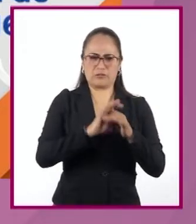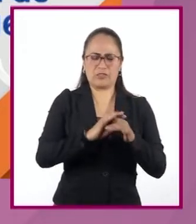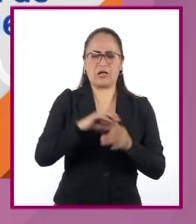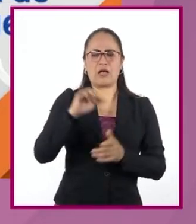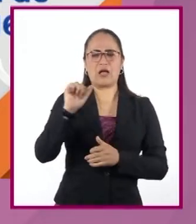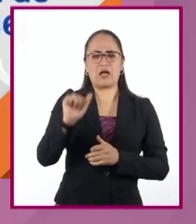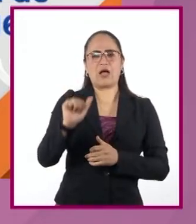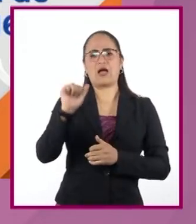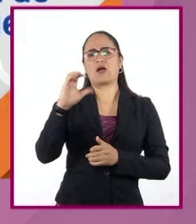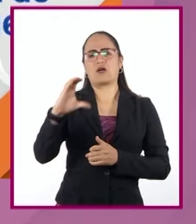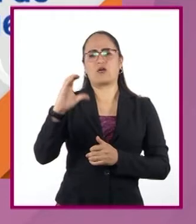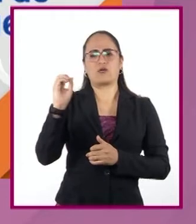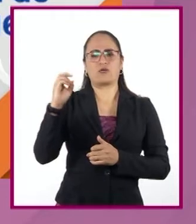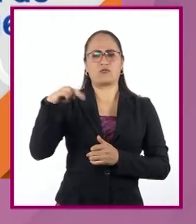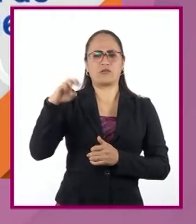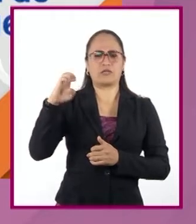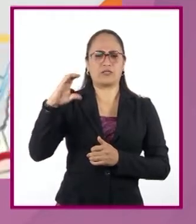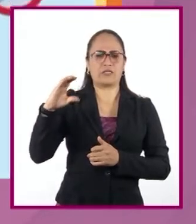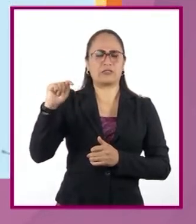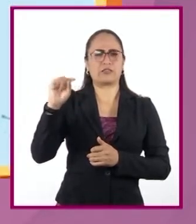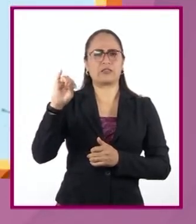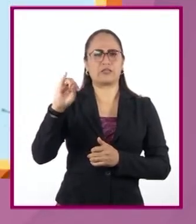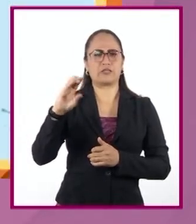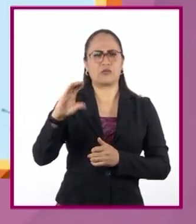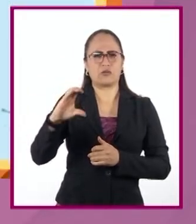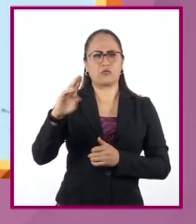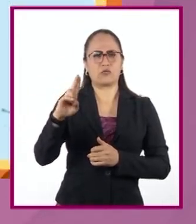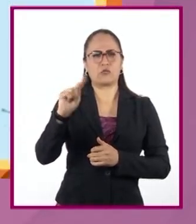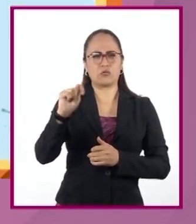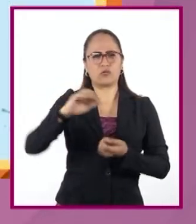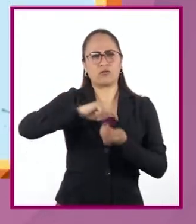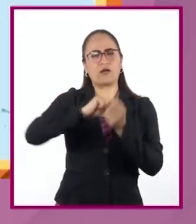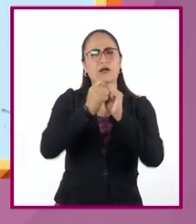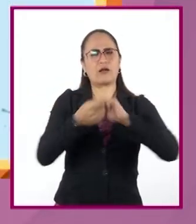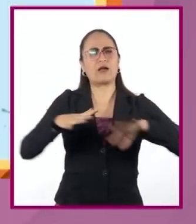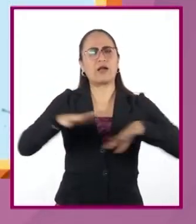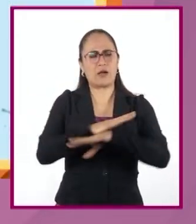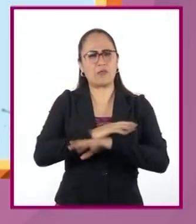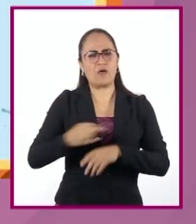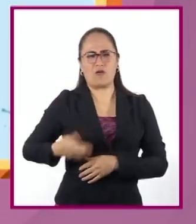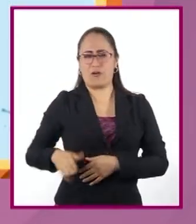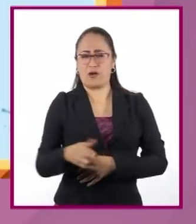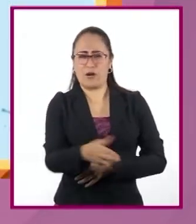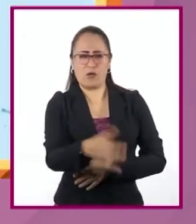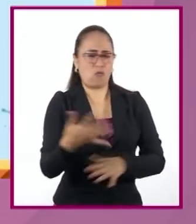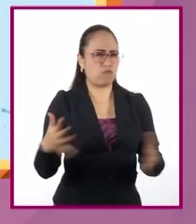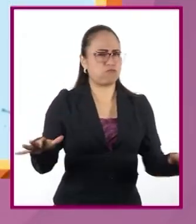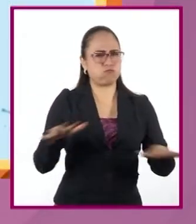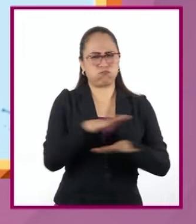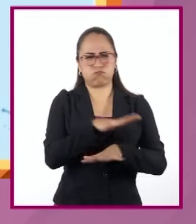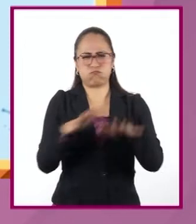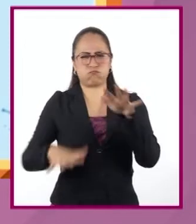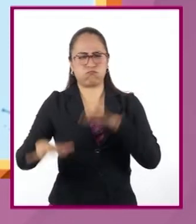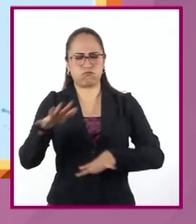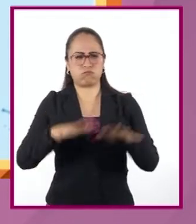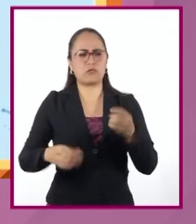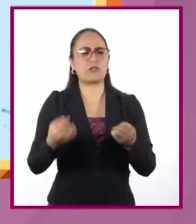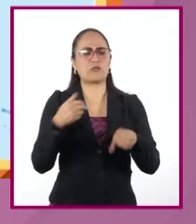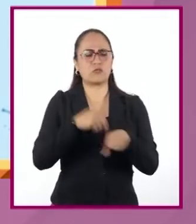Connecticut, gran río turbulento. Número 6. Rhode Island. Fue fundada